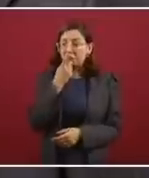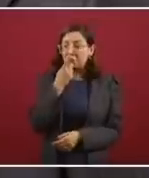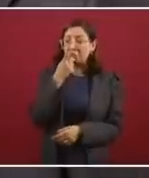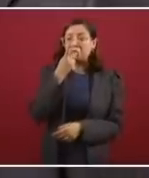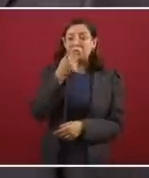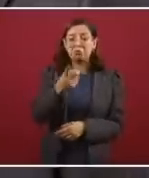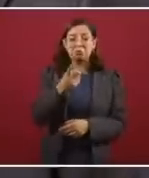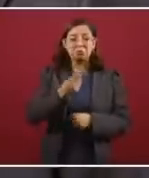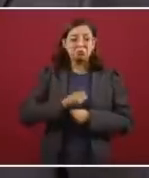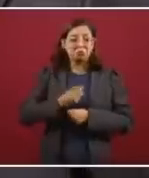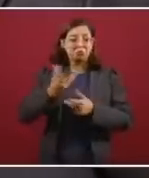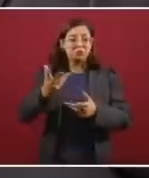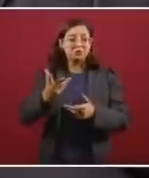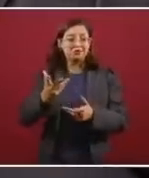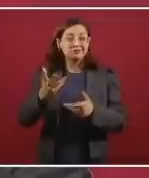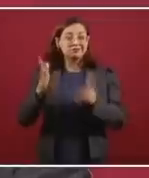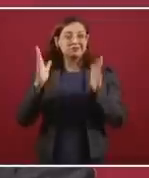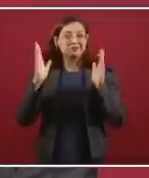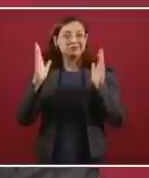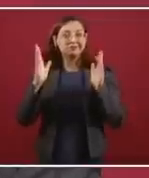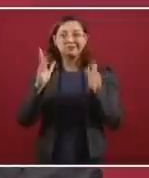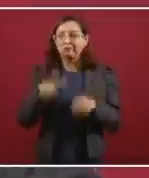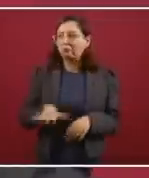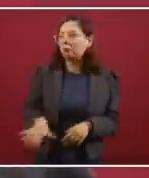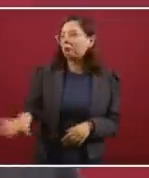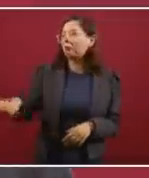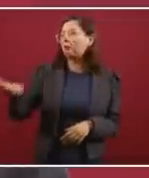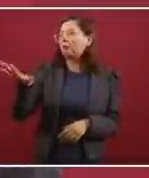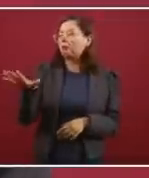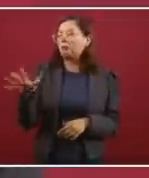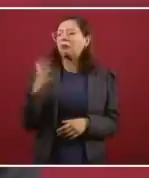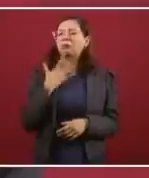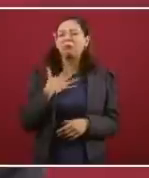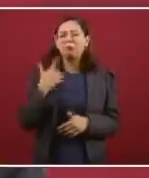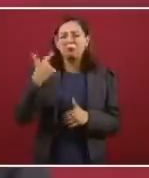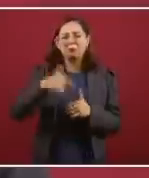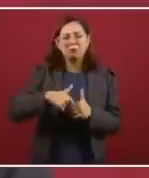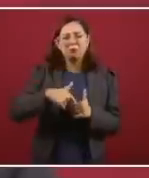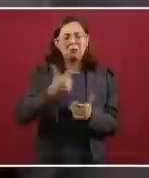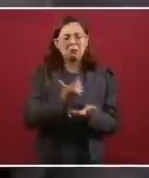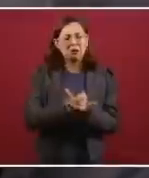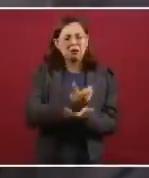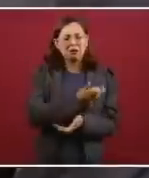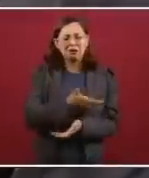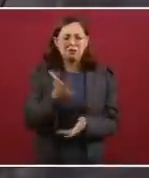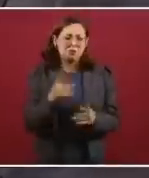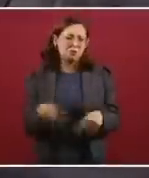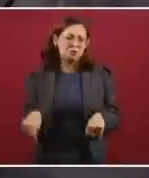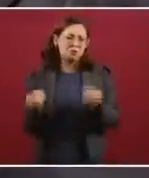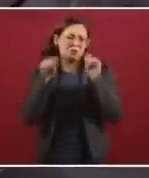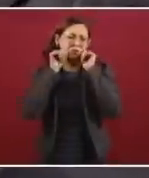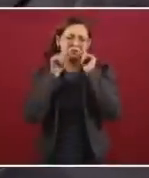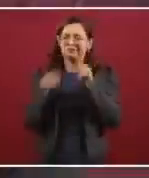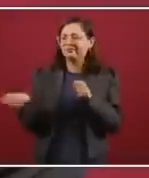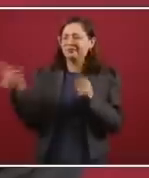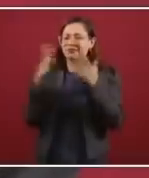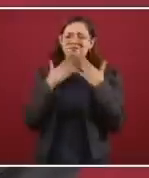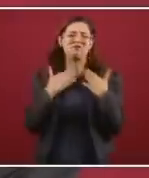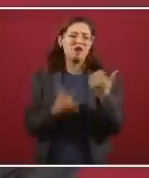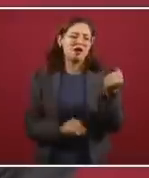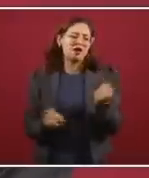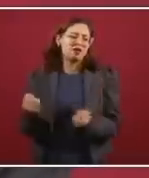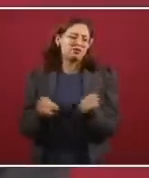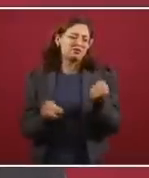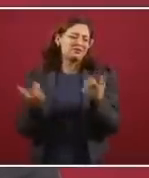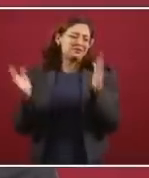se atrevió, ¿no?, a decir que si aumentaba la gasolina, pues no le afectaba a la gente, porque la gente no tenía